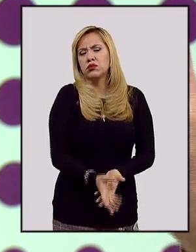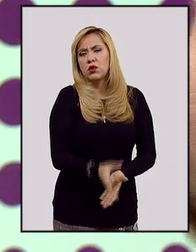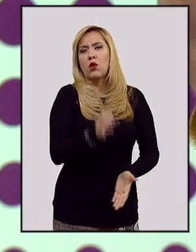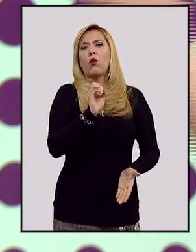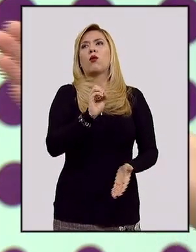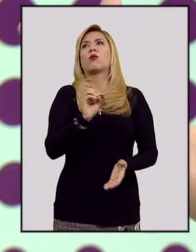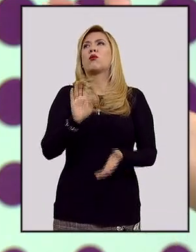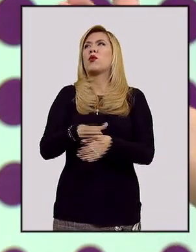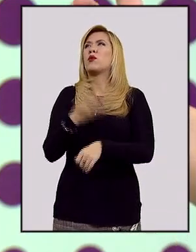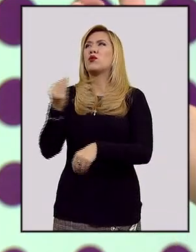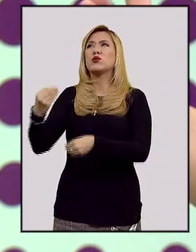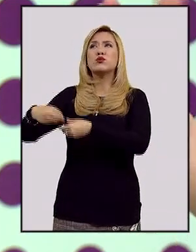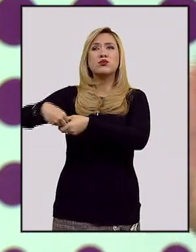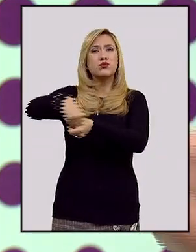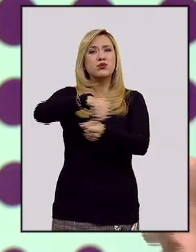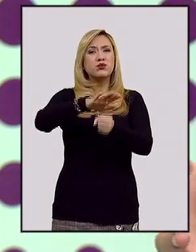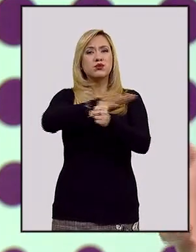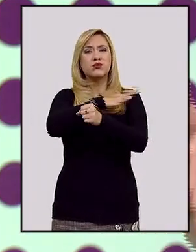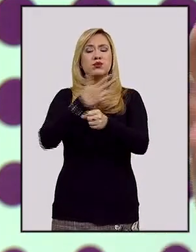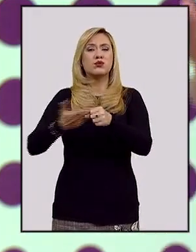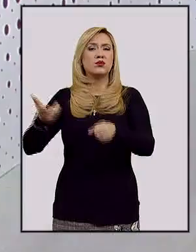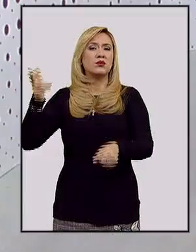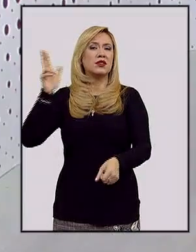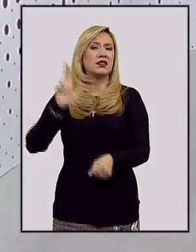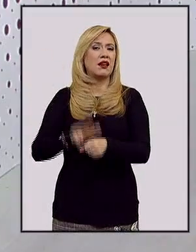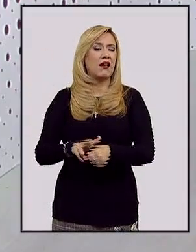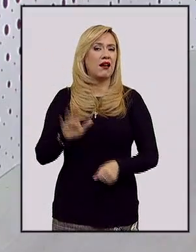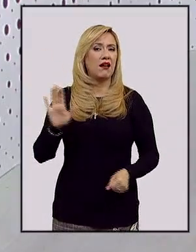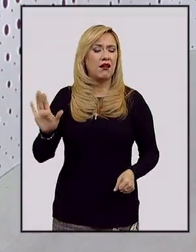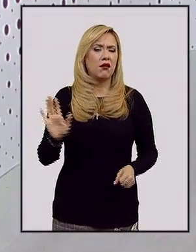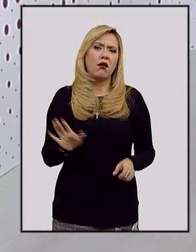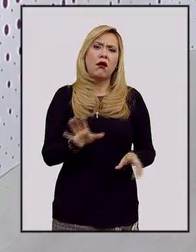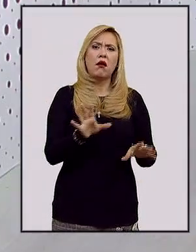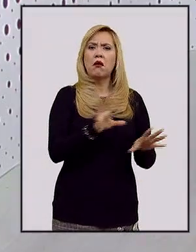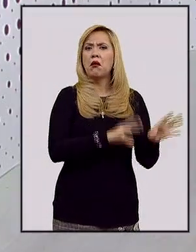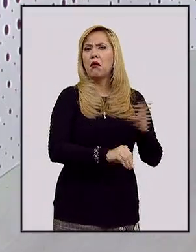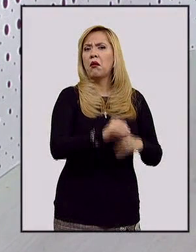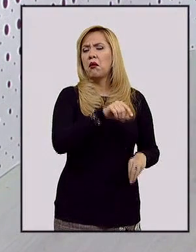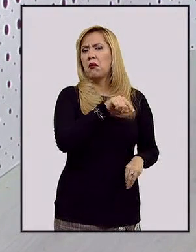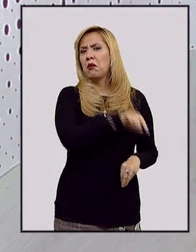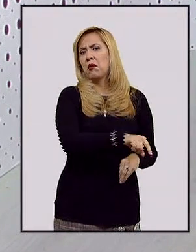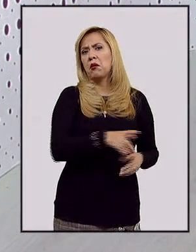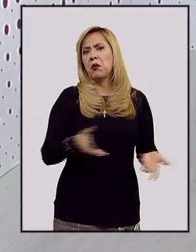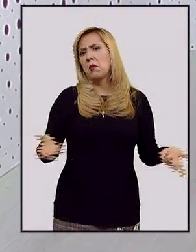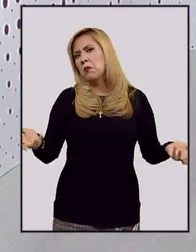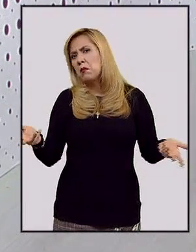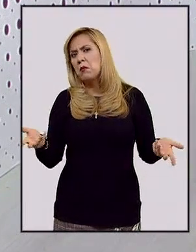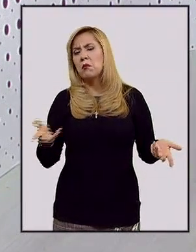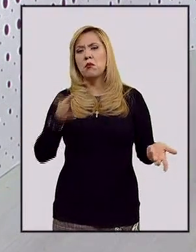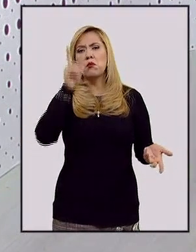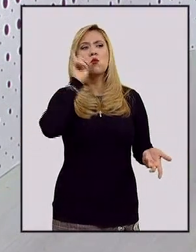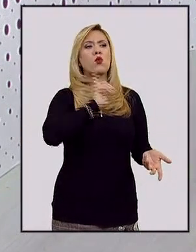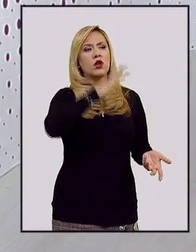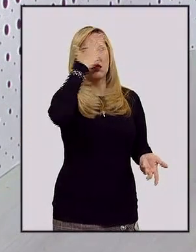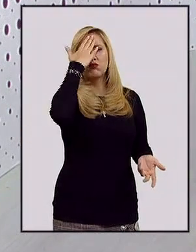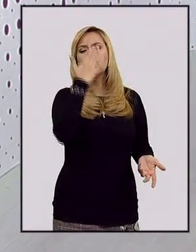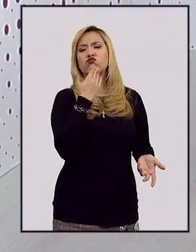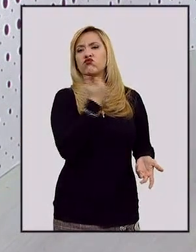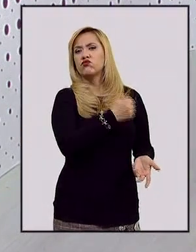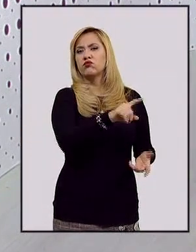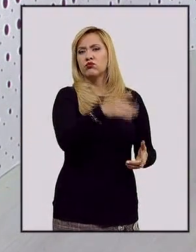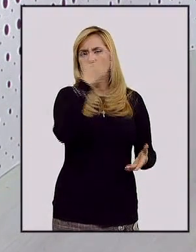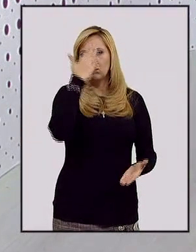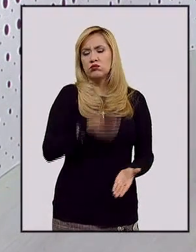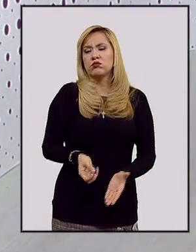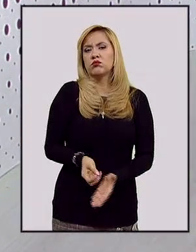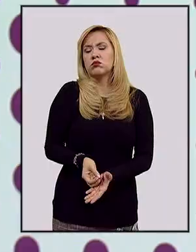hospitales de segundo y de tercer nivel, y entonces casos que se podrían resolver por parteras o en el primer nivel de atención acaban